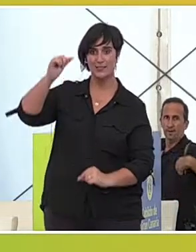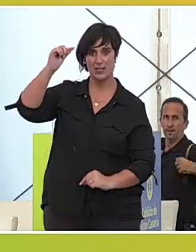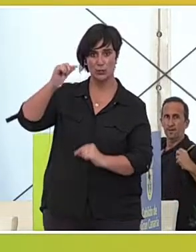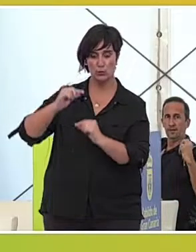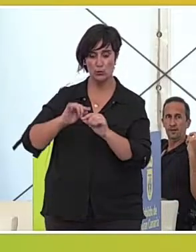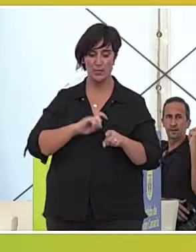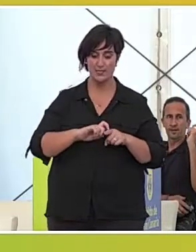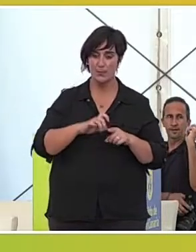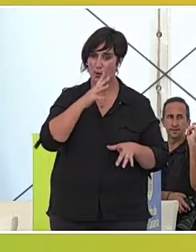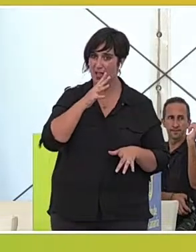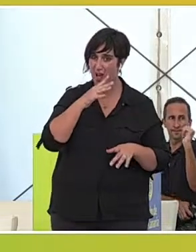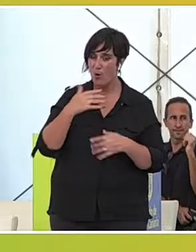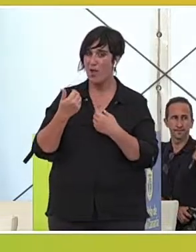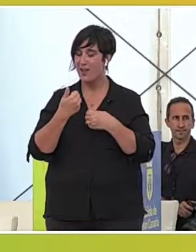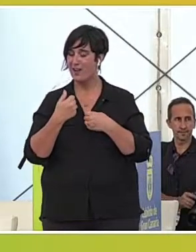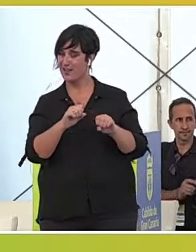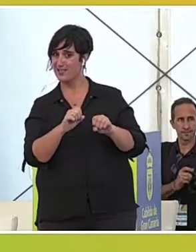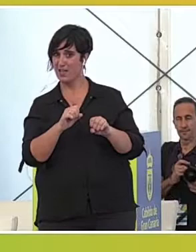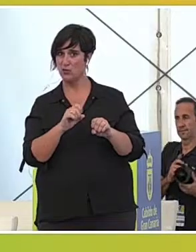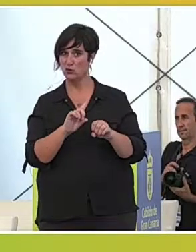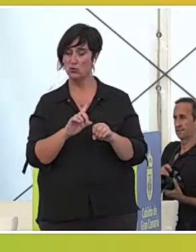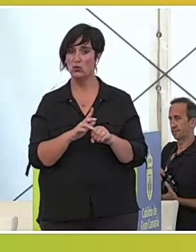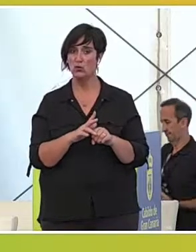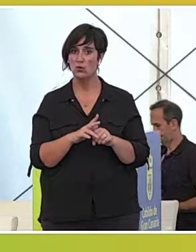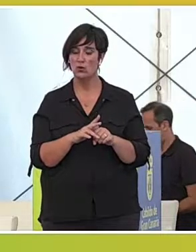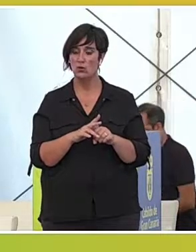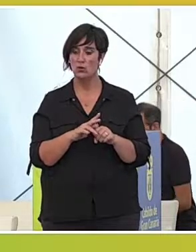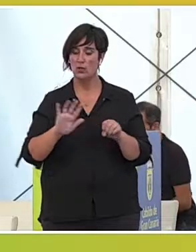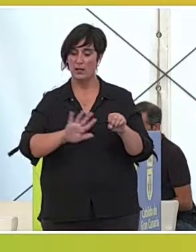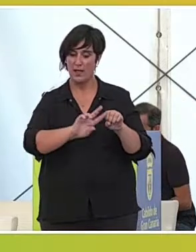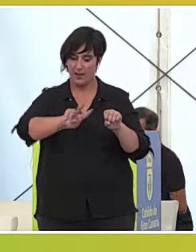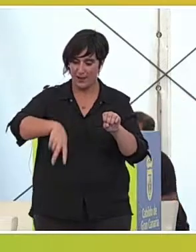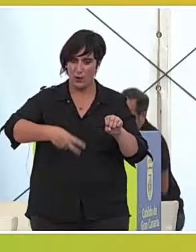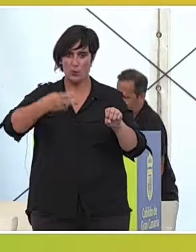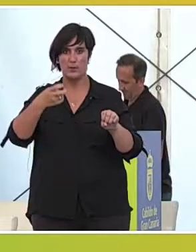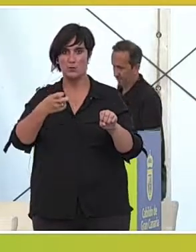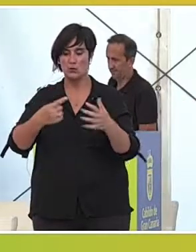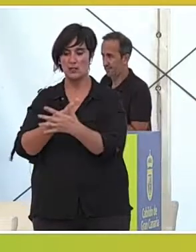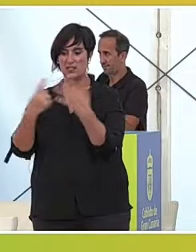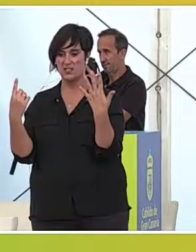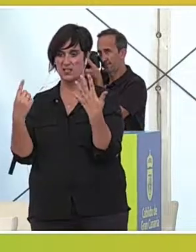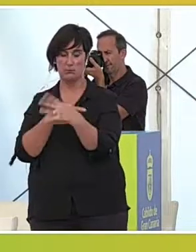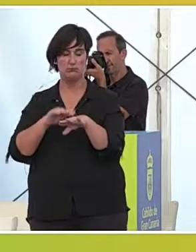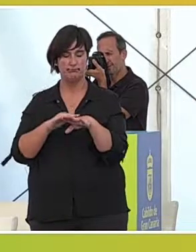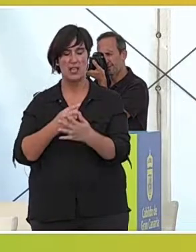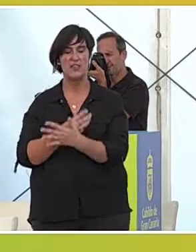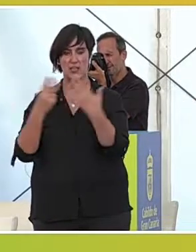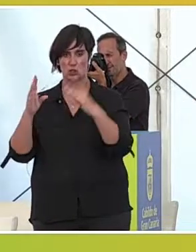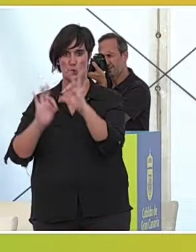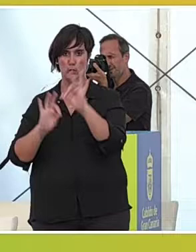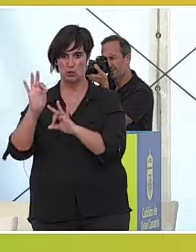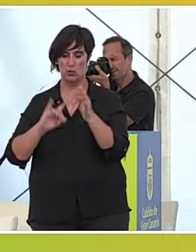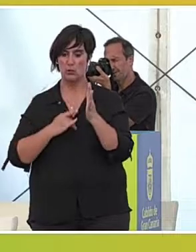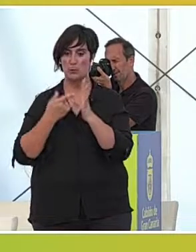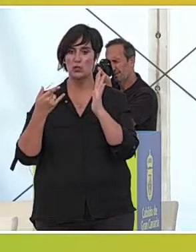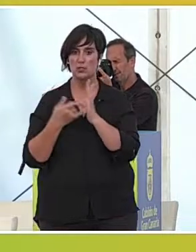de agua, el rechazo, la recuperación del agua fue del 18%. El proyecto que tenemos contemplado